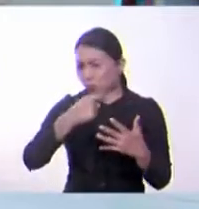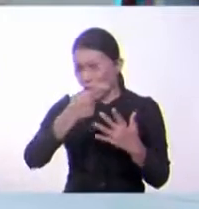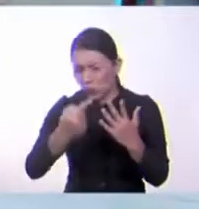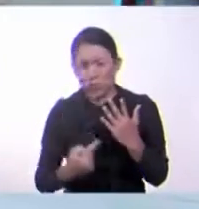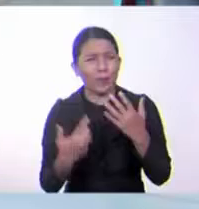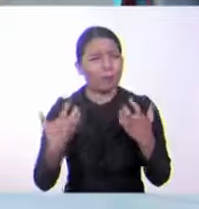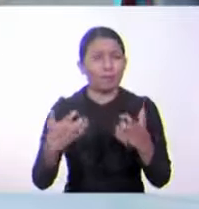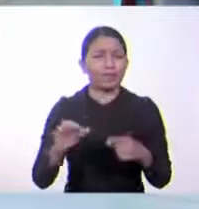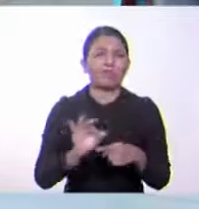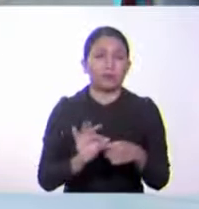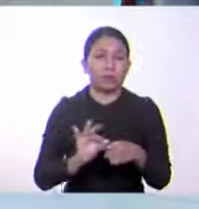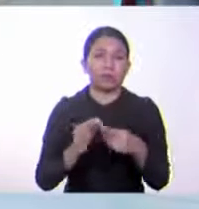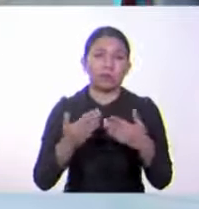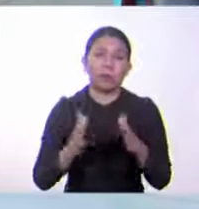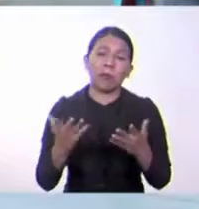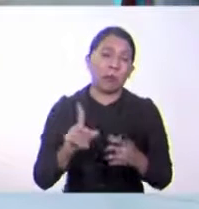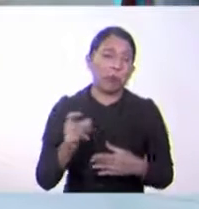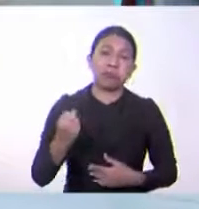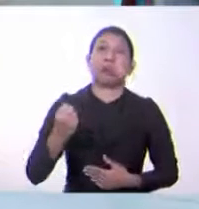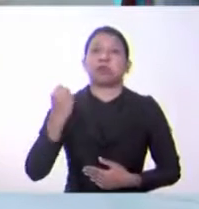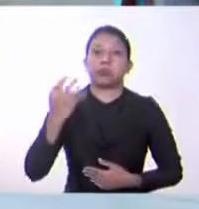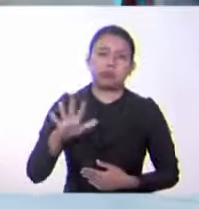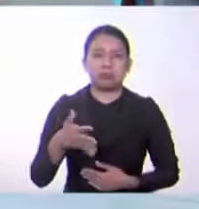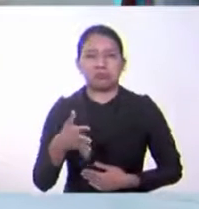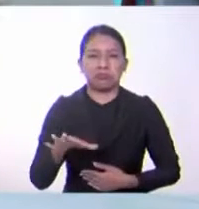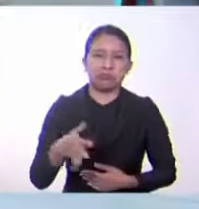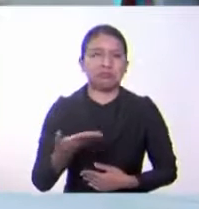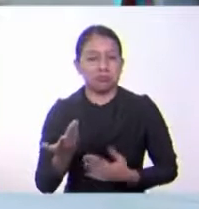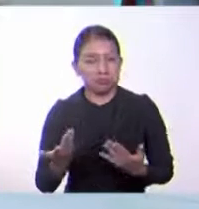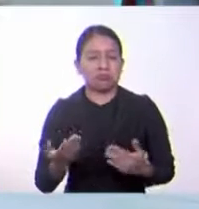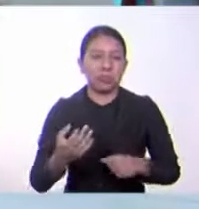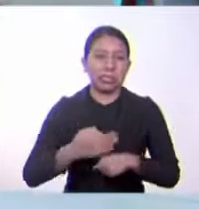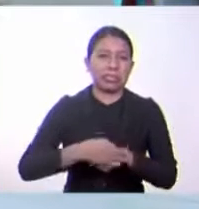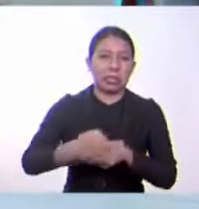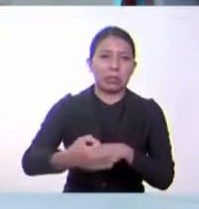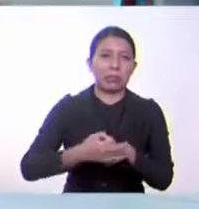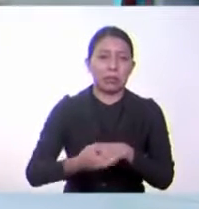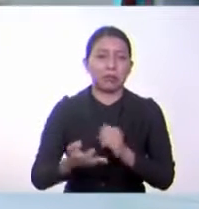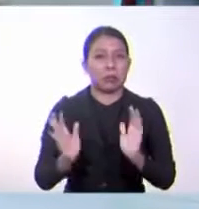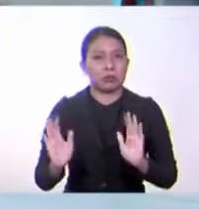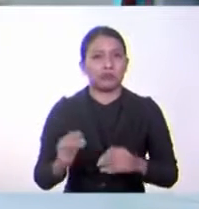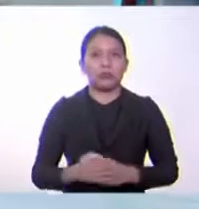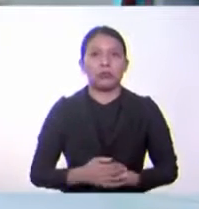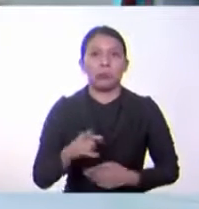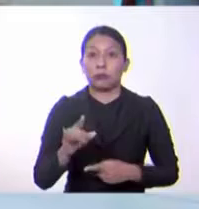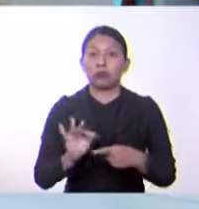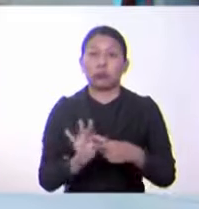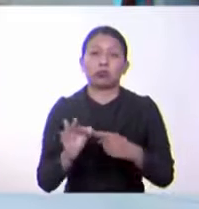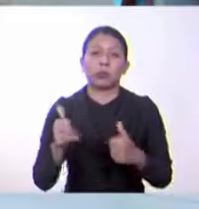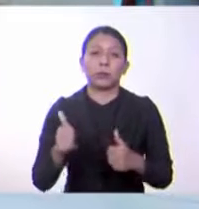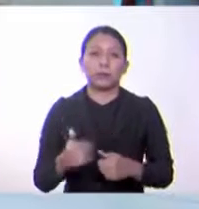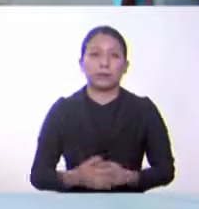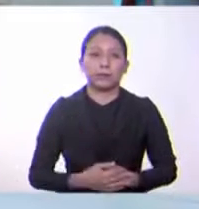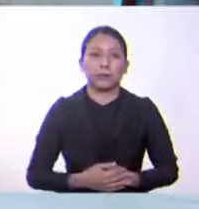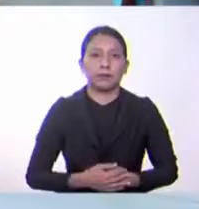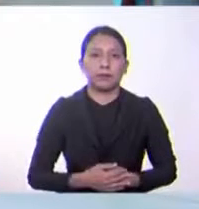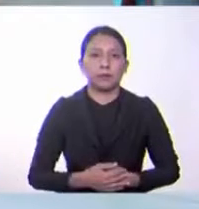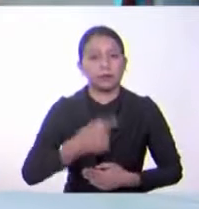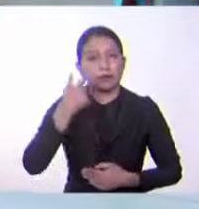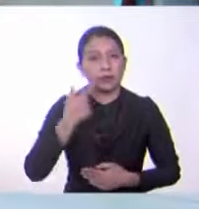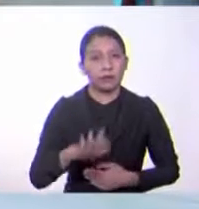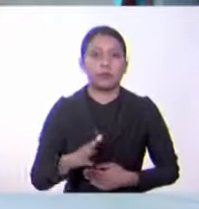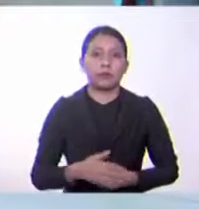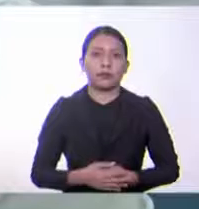decir que son menos importantes porque están en menos tipos de célula, pero no así por su función. Tal es el caso,